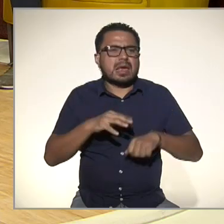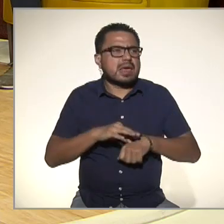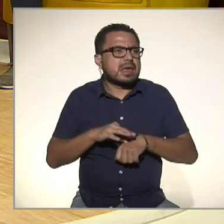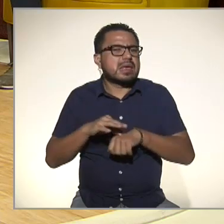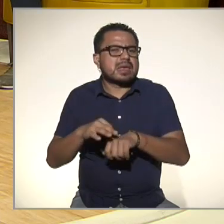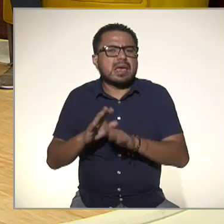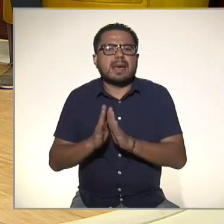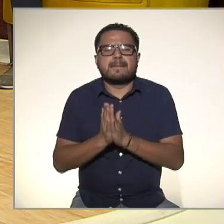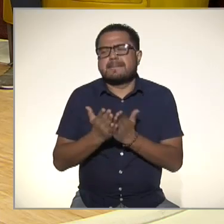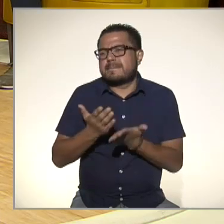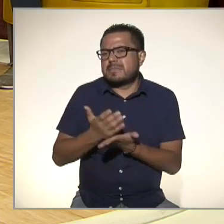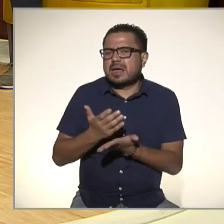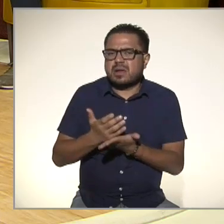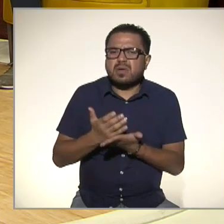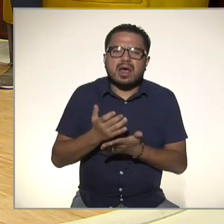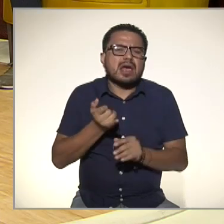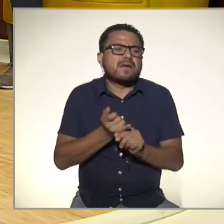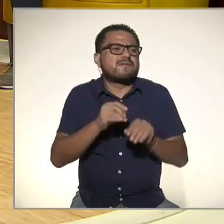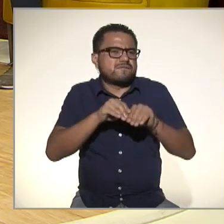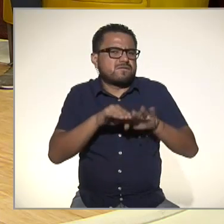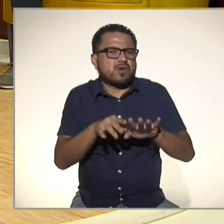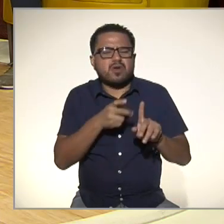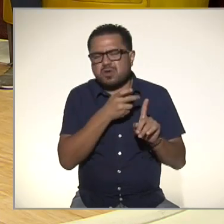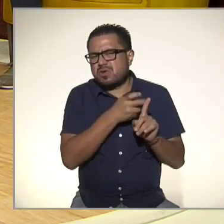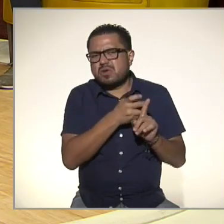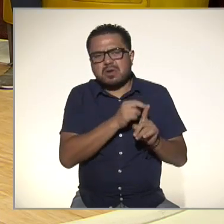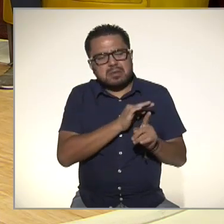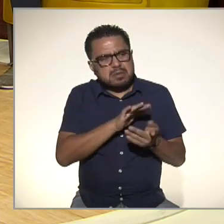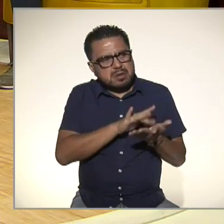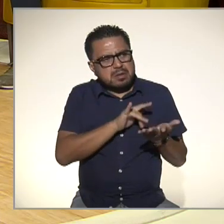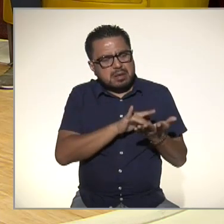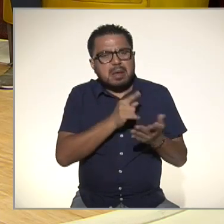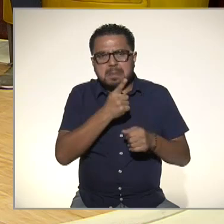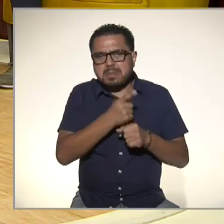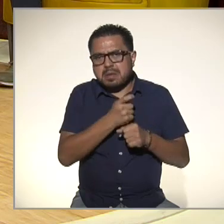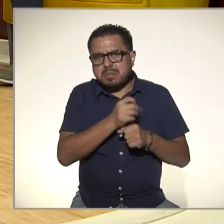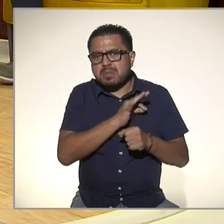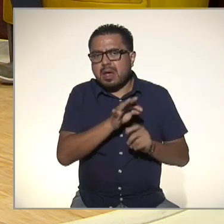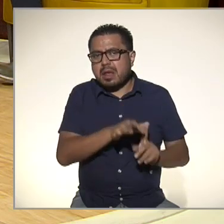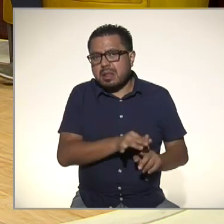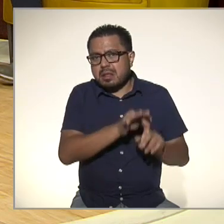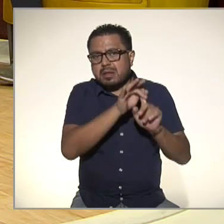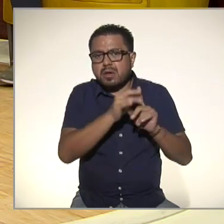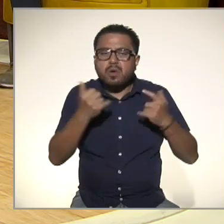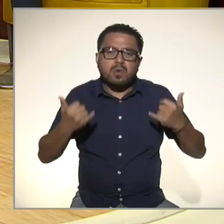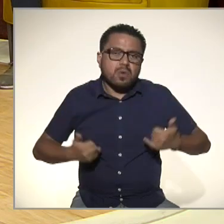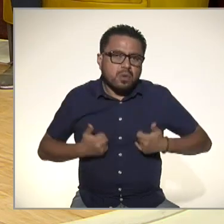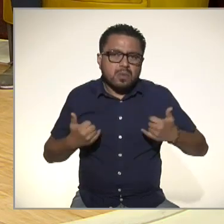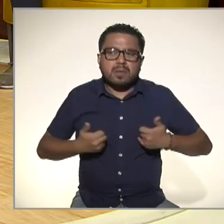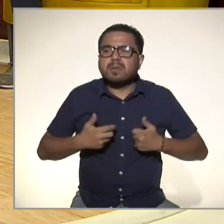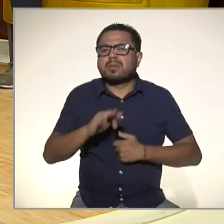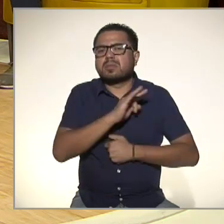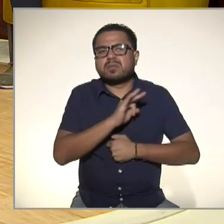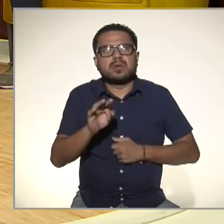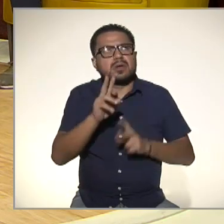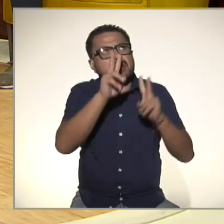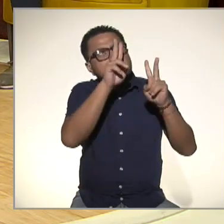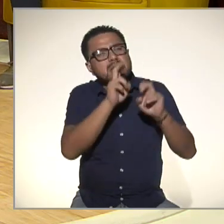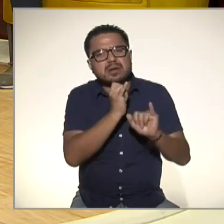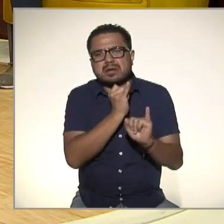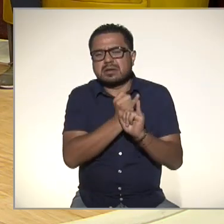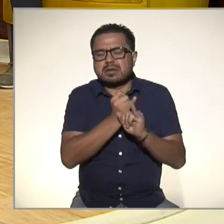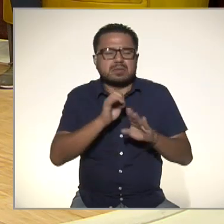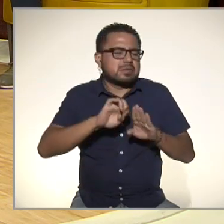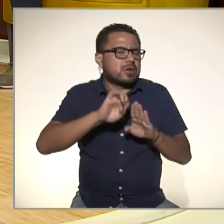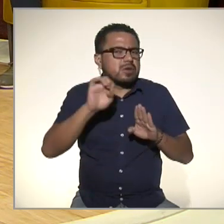guías, manuales que son informativos. Es material informativo que puede ser un primer recurso para que los jóvenes puedan descargar de internet, por